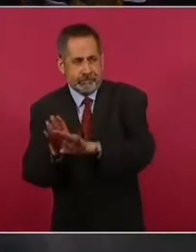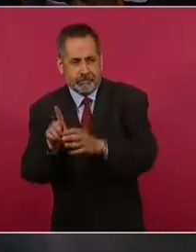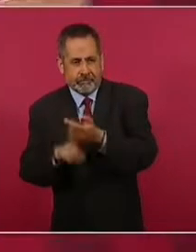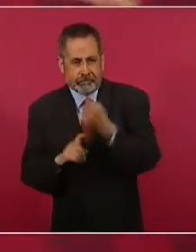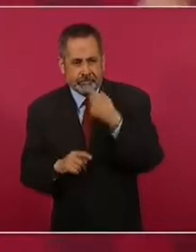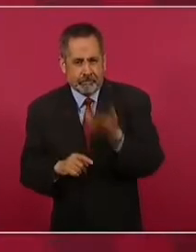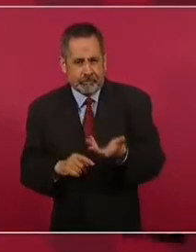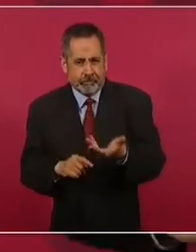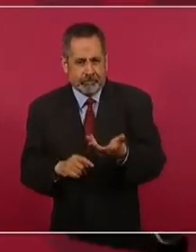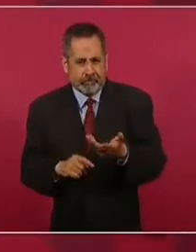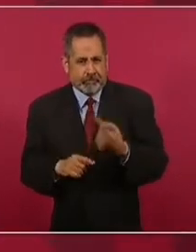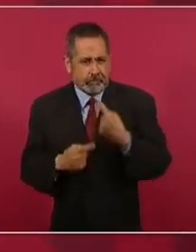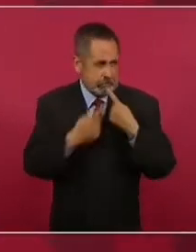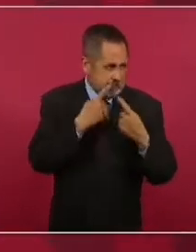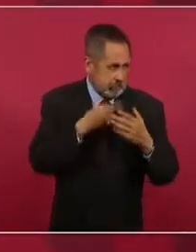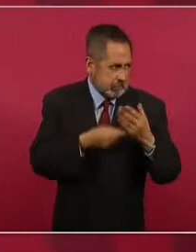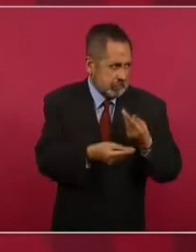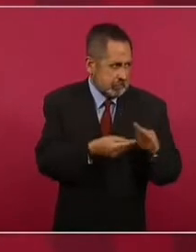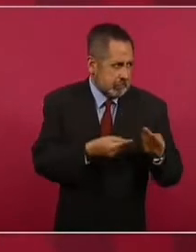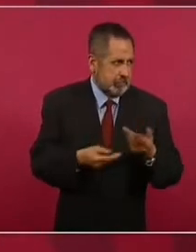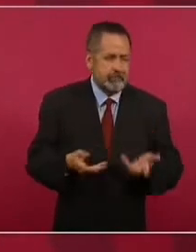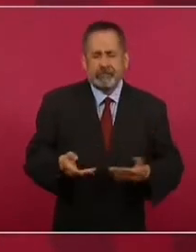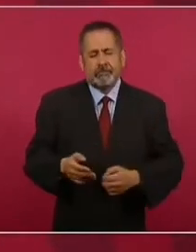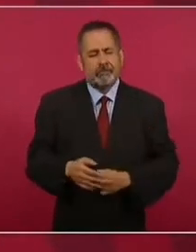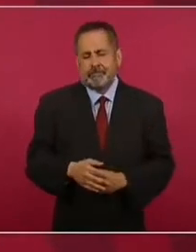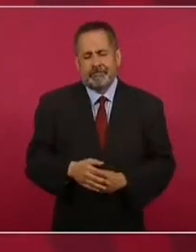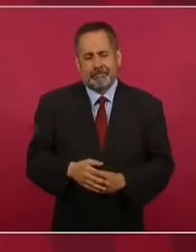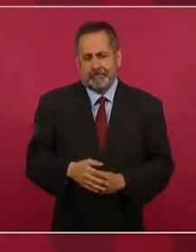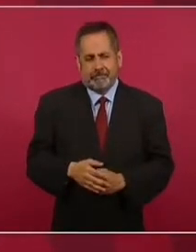hubiésemos negociado